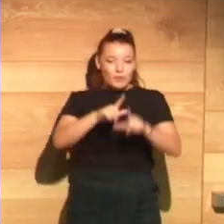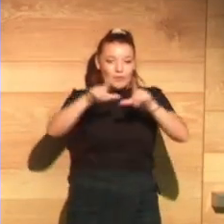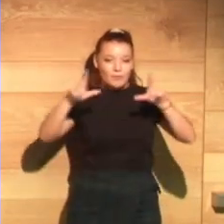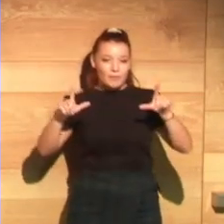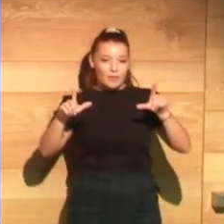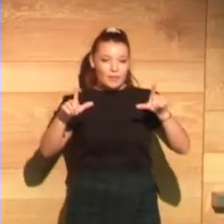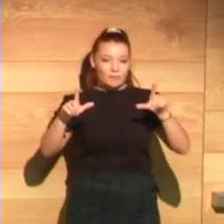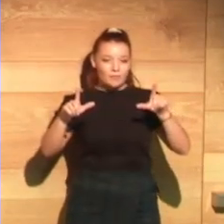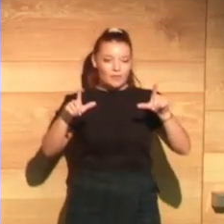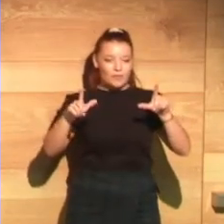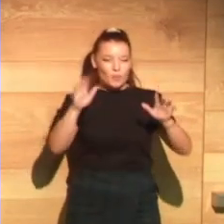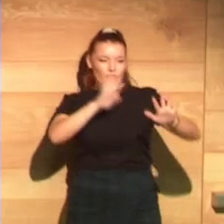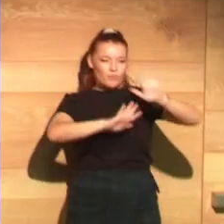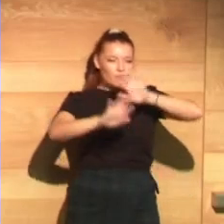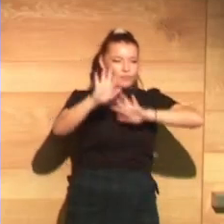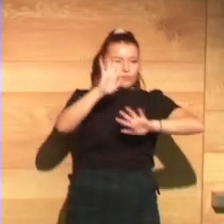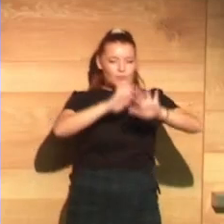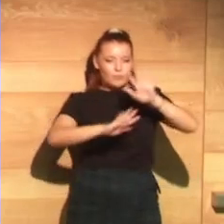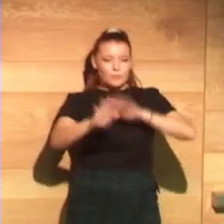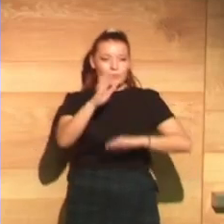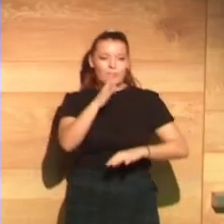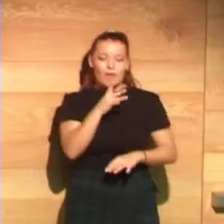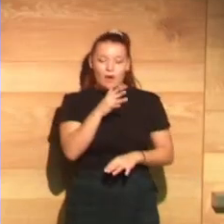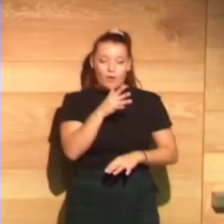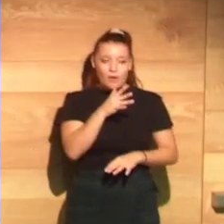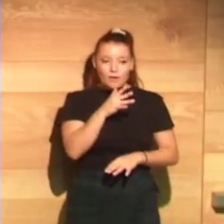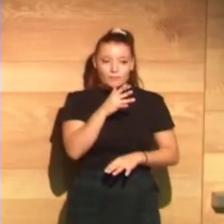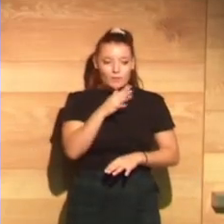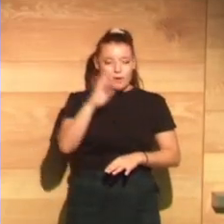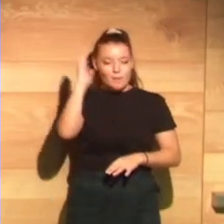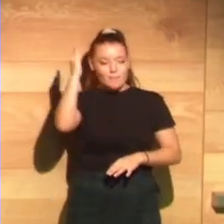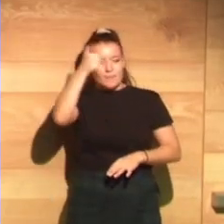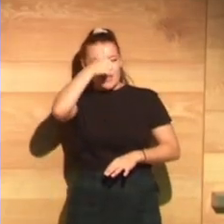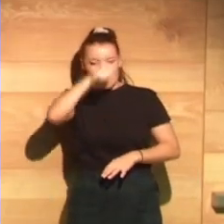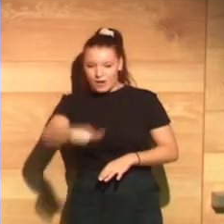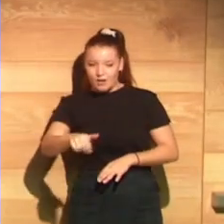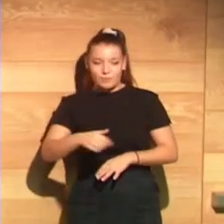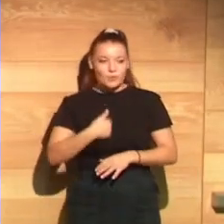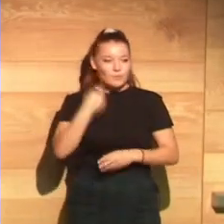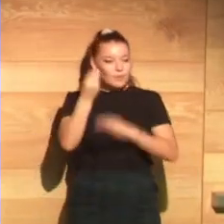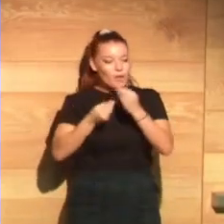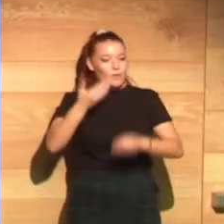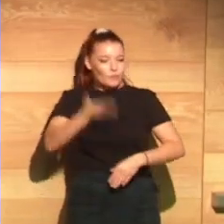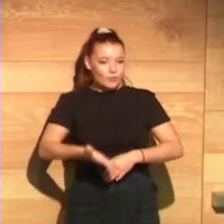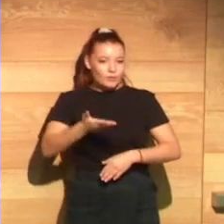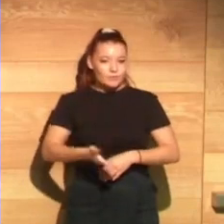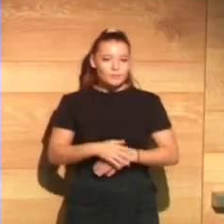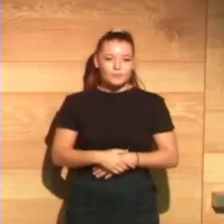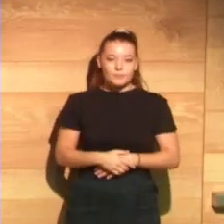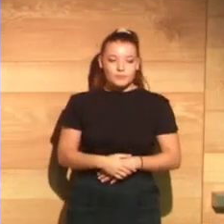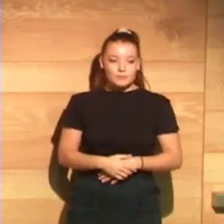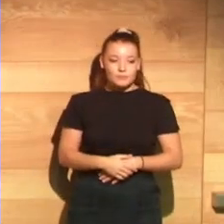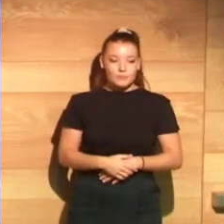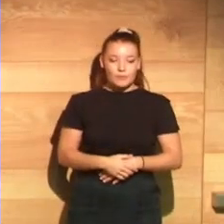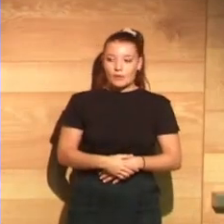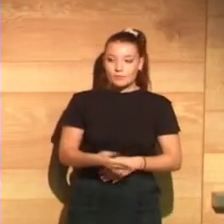llegado una imagen pues muy distorsionada, que es la que a la sociedad patriarcal le interesaba que no llegara de ella. Eso que dices